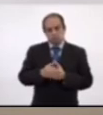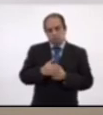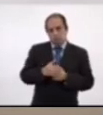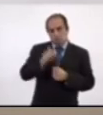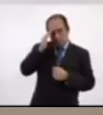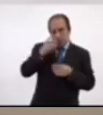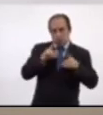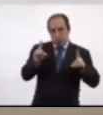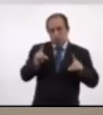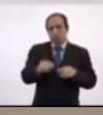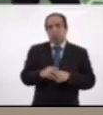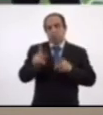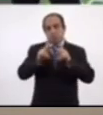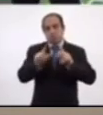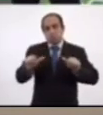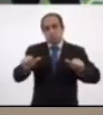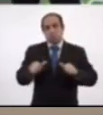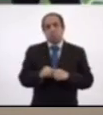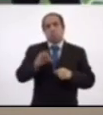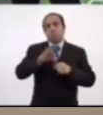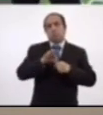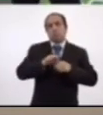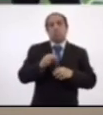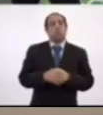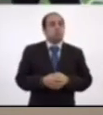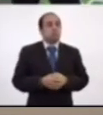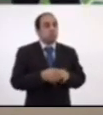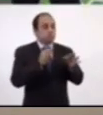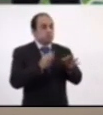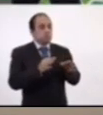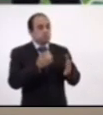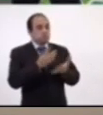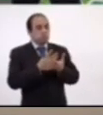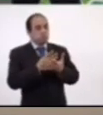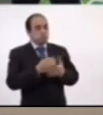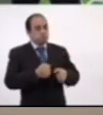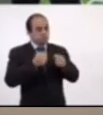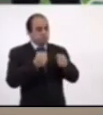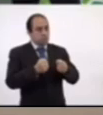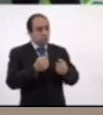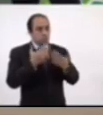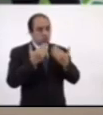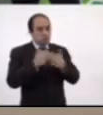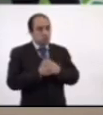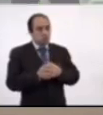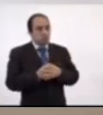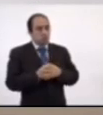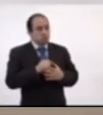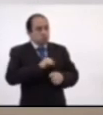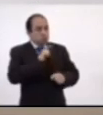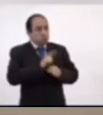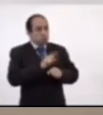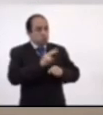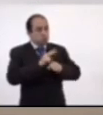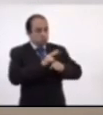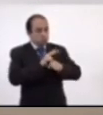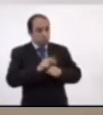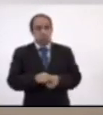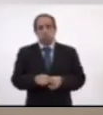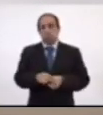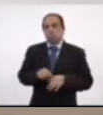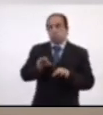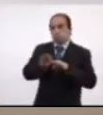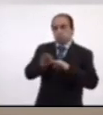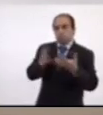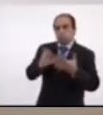paz. Perfecto. No, nada más para rectificar, ¿no va a haber un operativo especial? Los operativos que normalmente